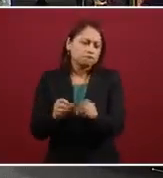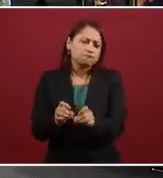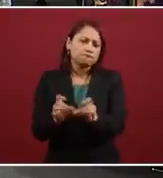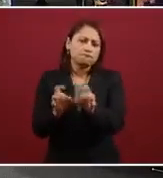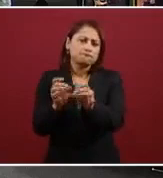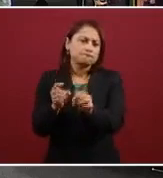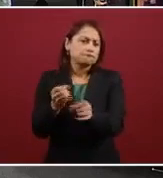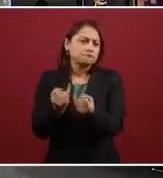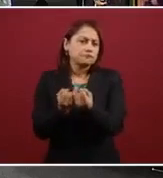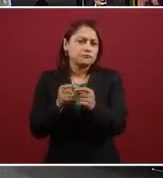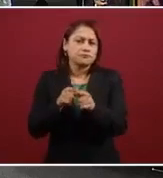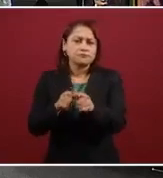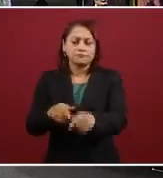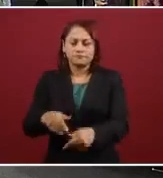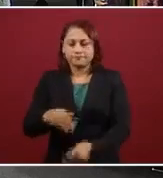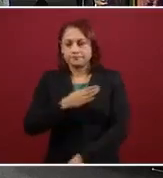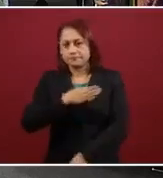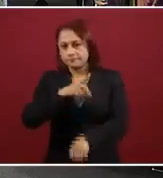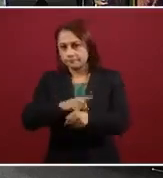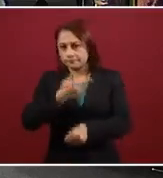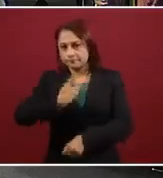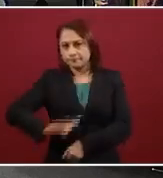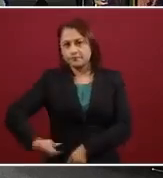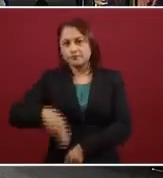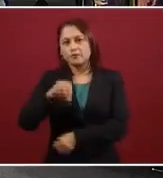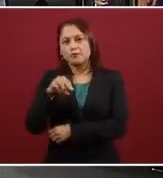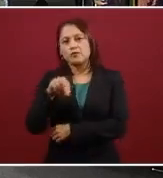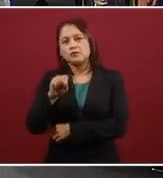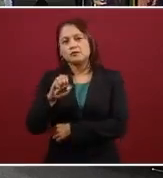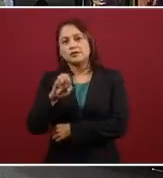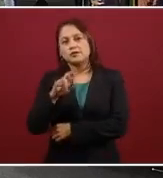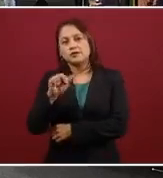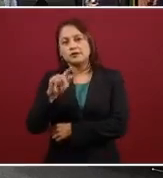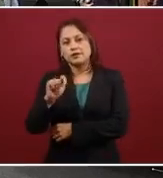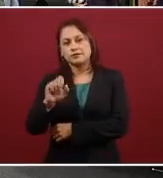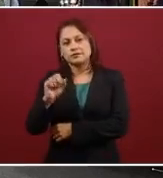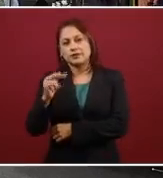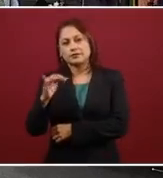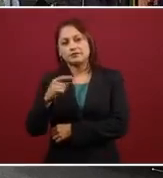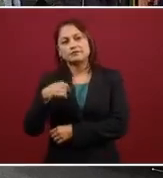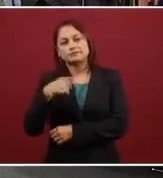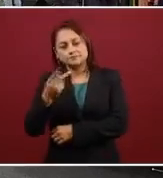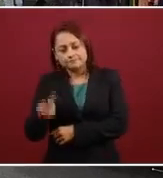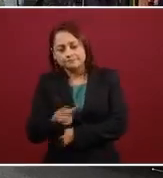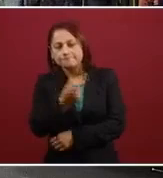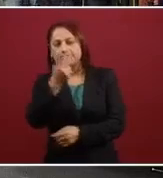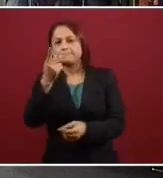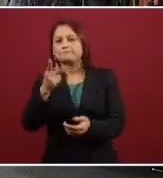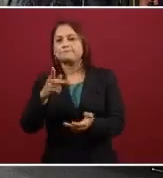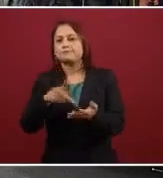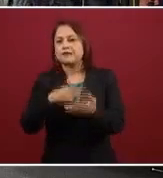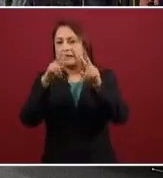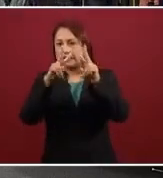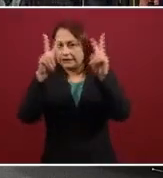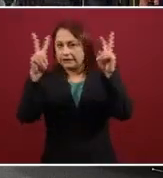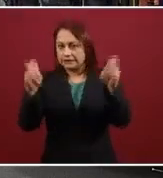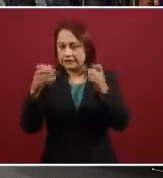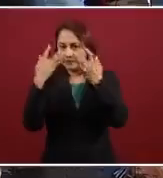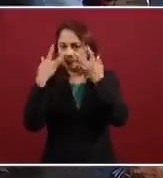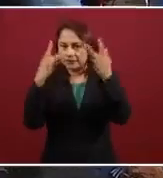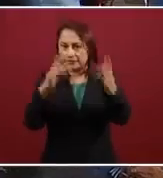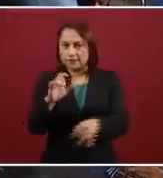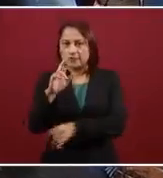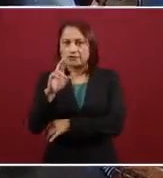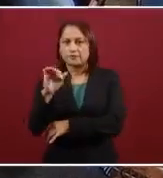Buenos días, presidente. Montserrat Sánchez, de Reporte Índigo. Insistir en esta renuncia del secretario Carlos Ursúa, si esto no contradice a